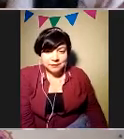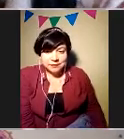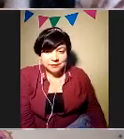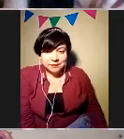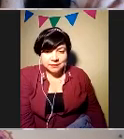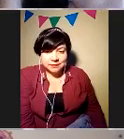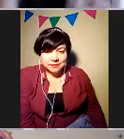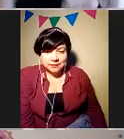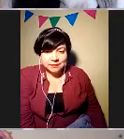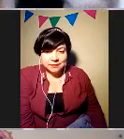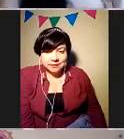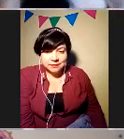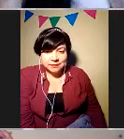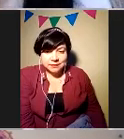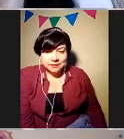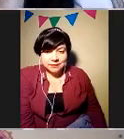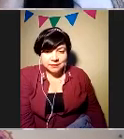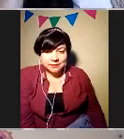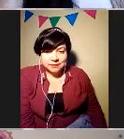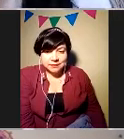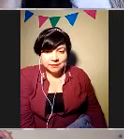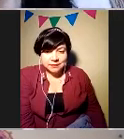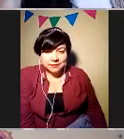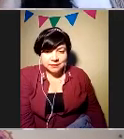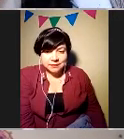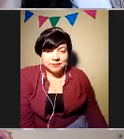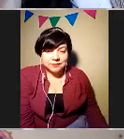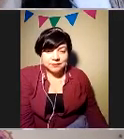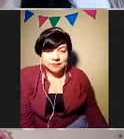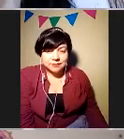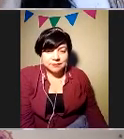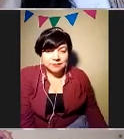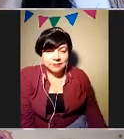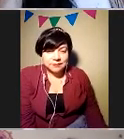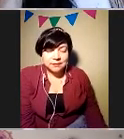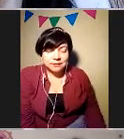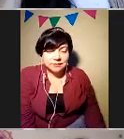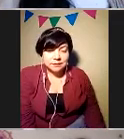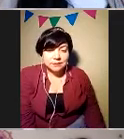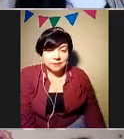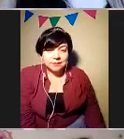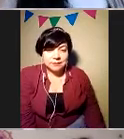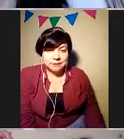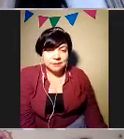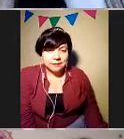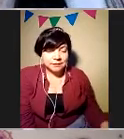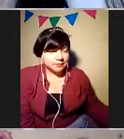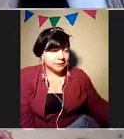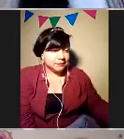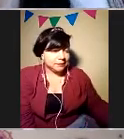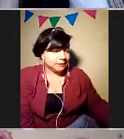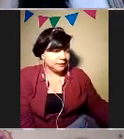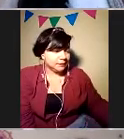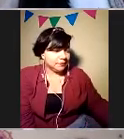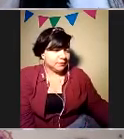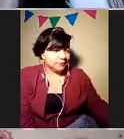la expresión de la identidad y la moda. Teníamos la autonomía, que nos llevaba a la constitución de la moda como un campo